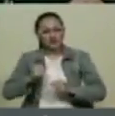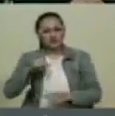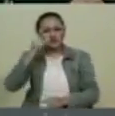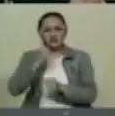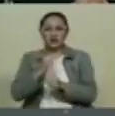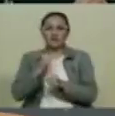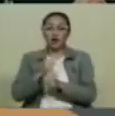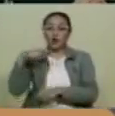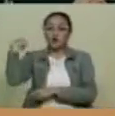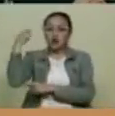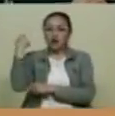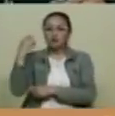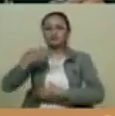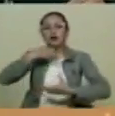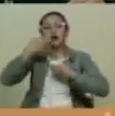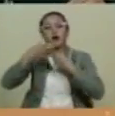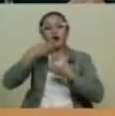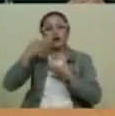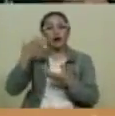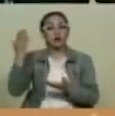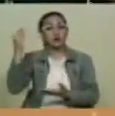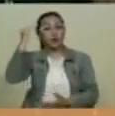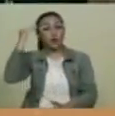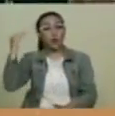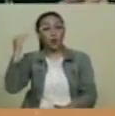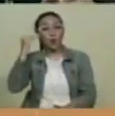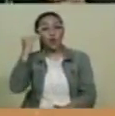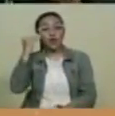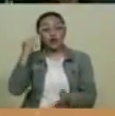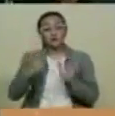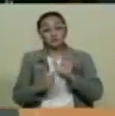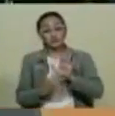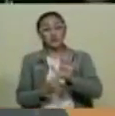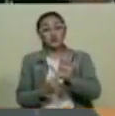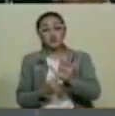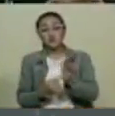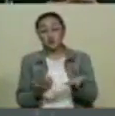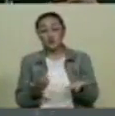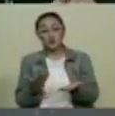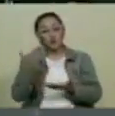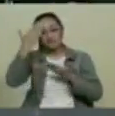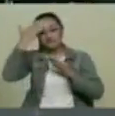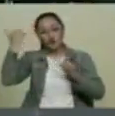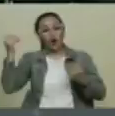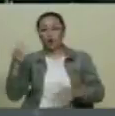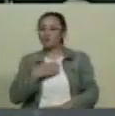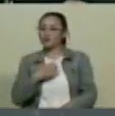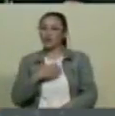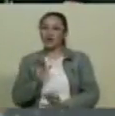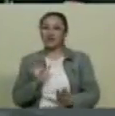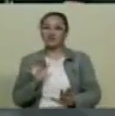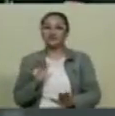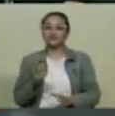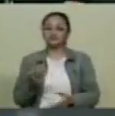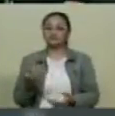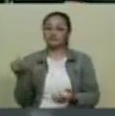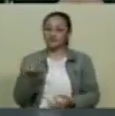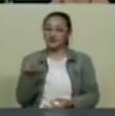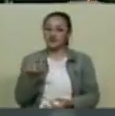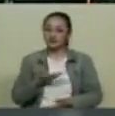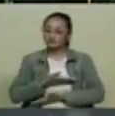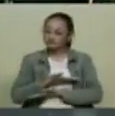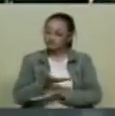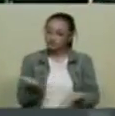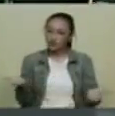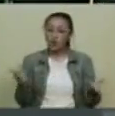nuestros llaneros y de nuestras llaneras, es algo que no tiene precio, es algo inolvidable. De verdad que quiero anunciar que